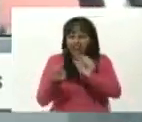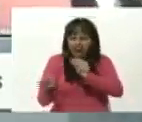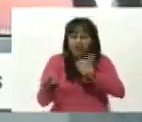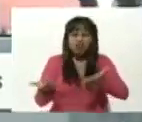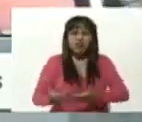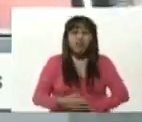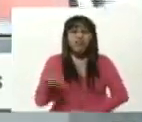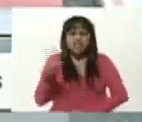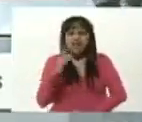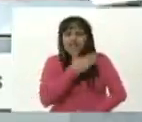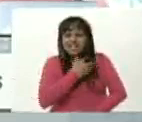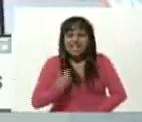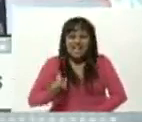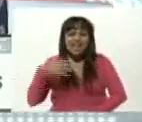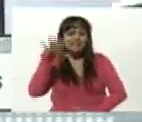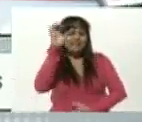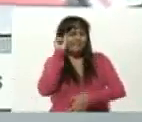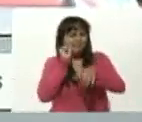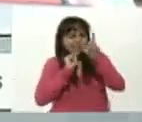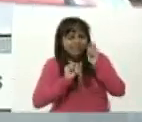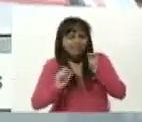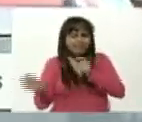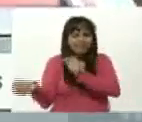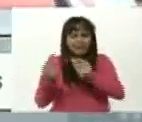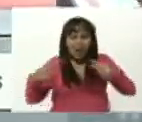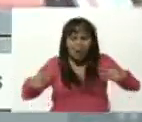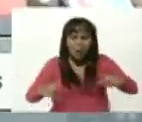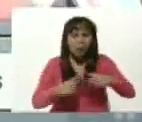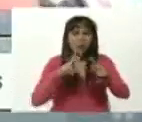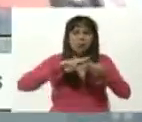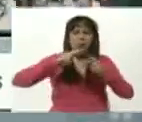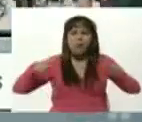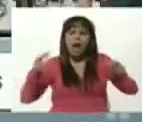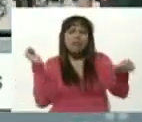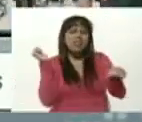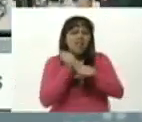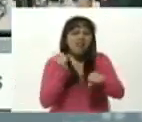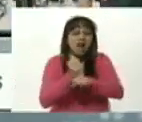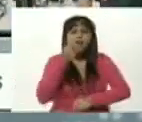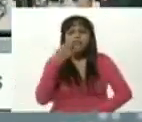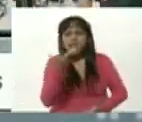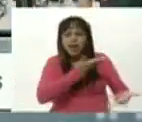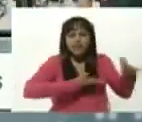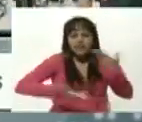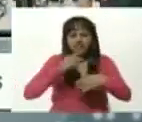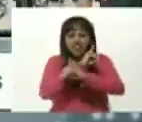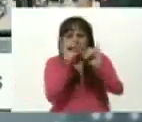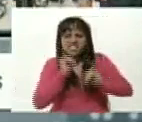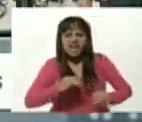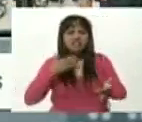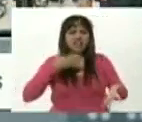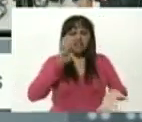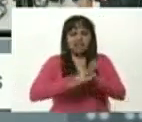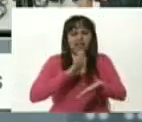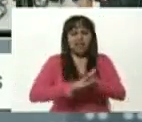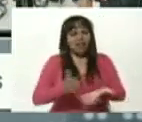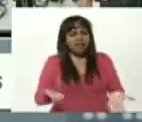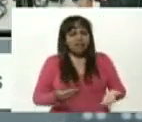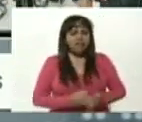Venezuela quiere entendimiento, paz, recuperación, trabajo, prosperidad, felicidad, tranquilidad.